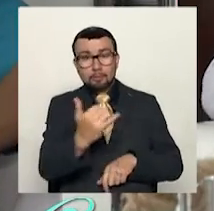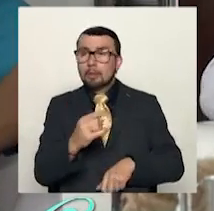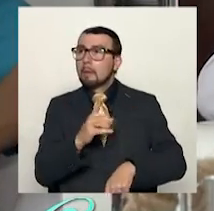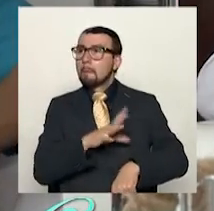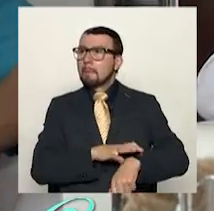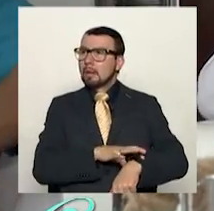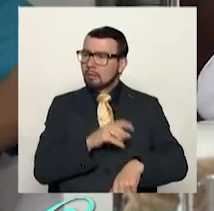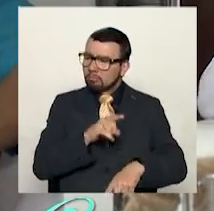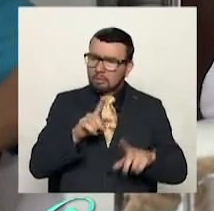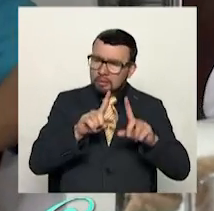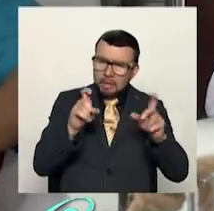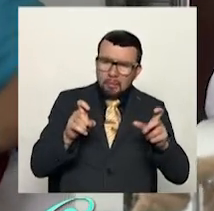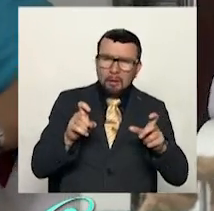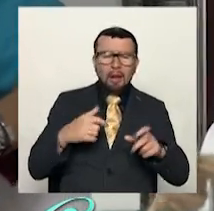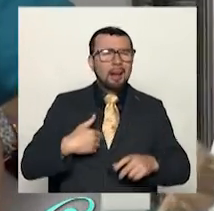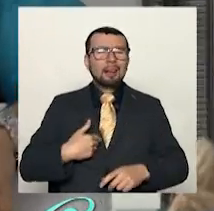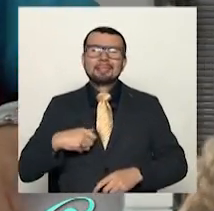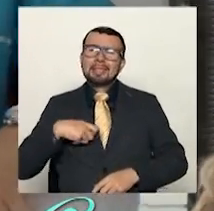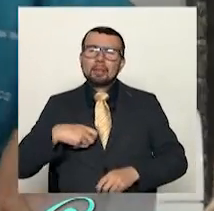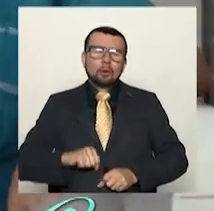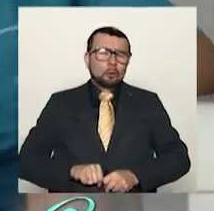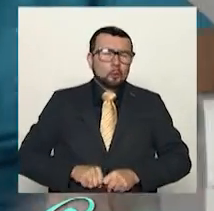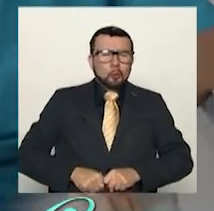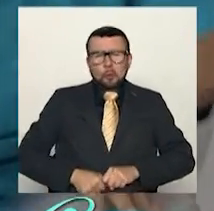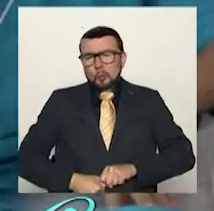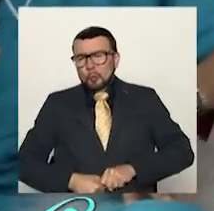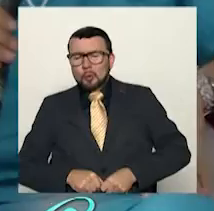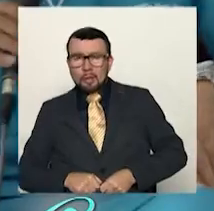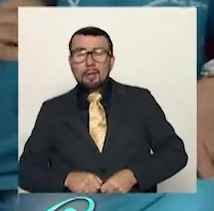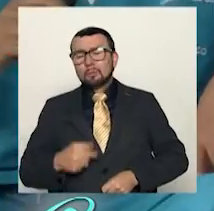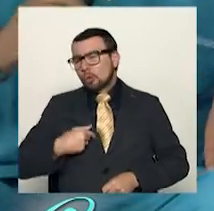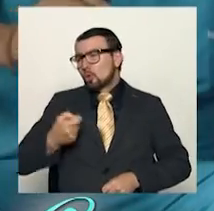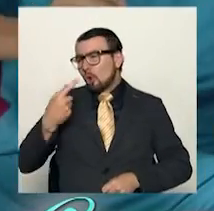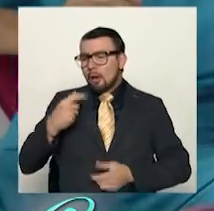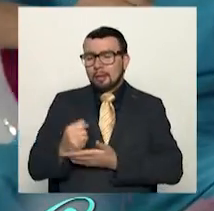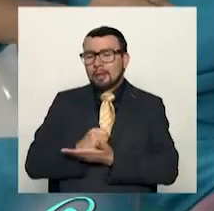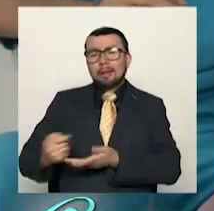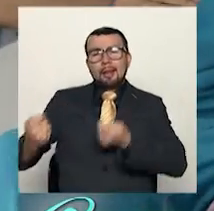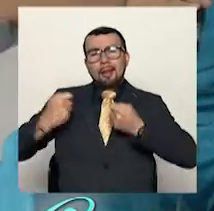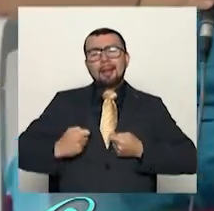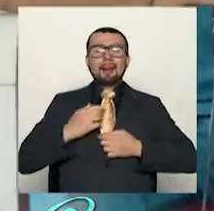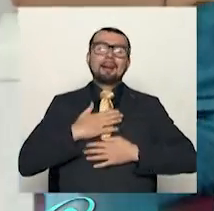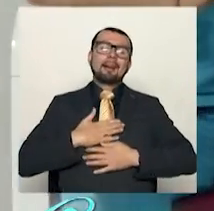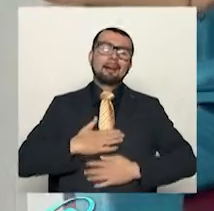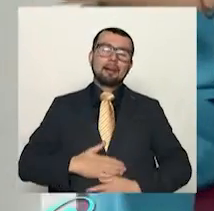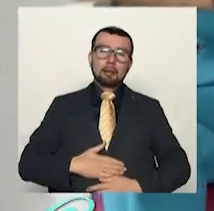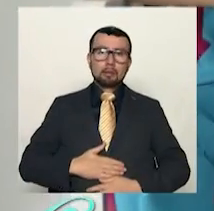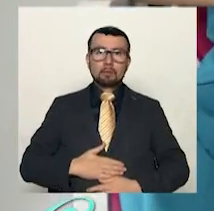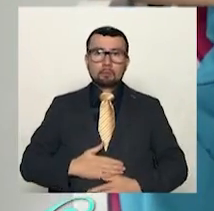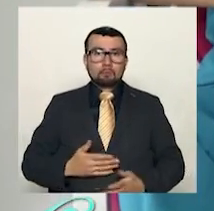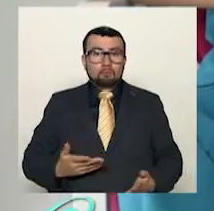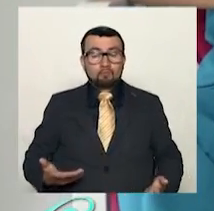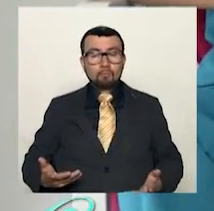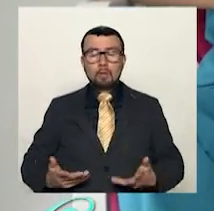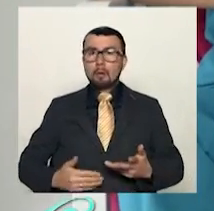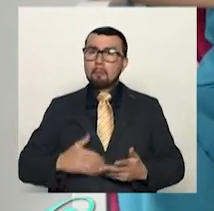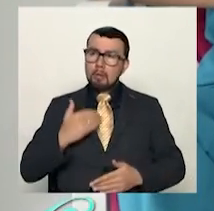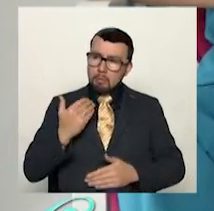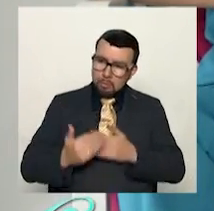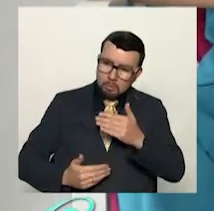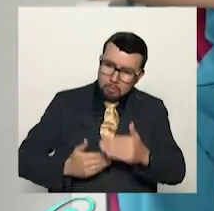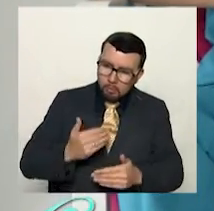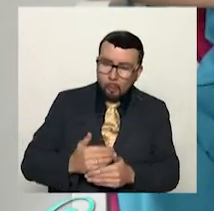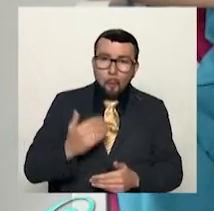del tema. Es que tengo cólico, mándenme algo para el cólico, y tanto proceso que hay referente